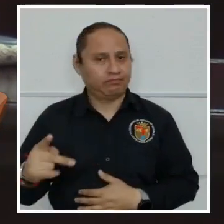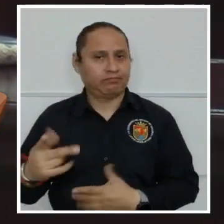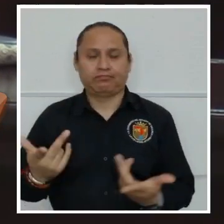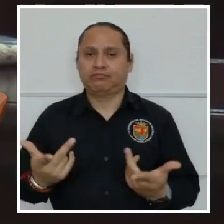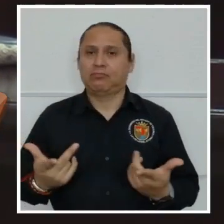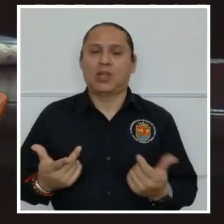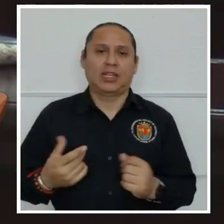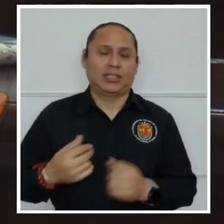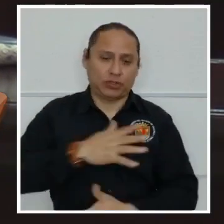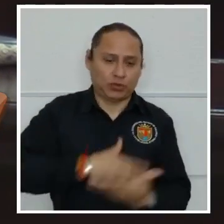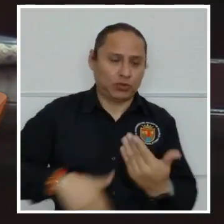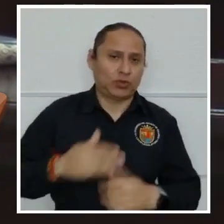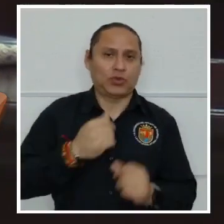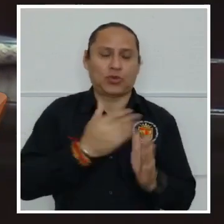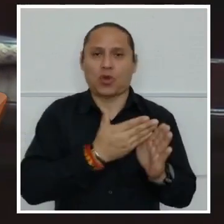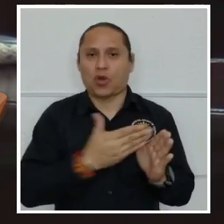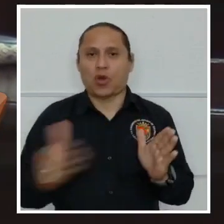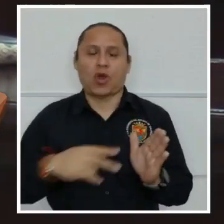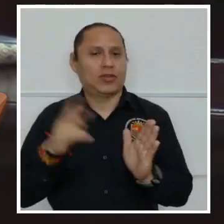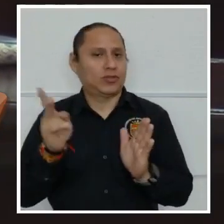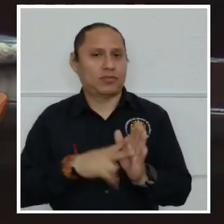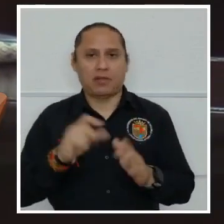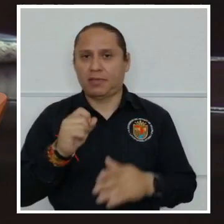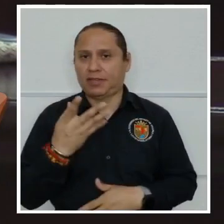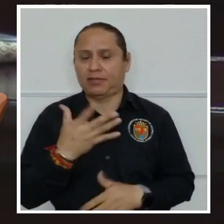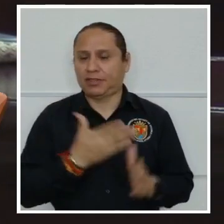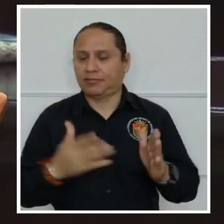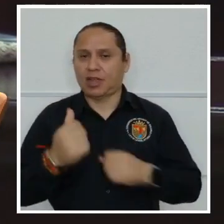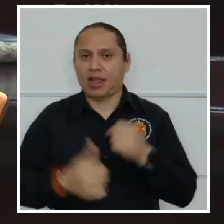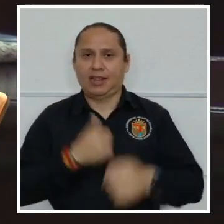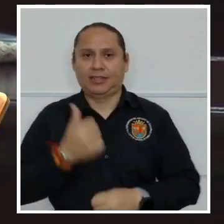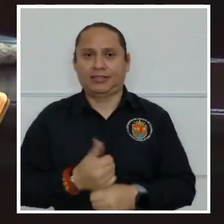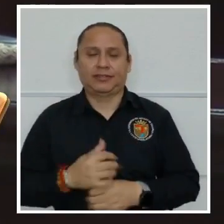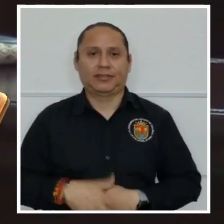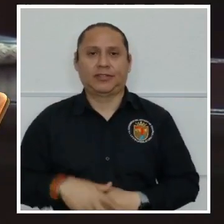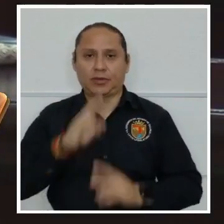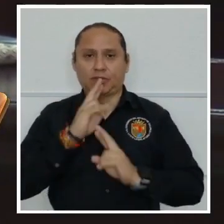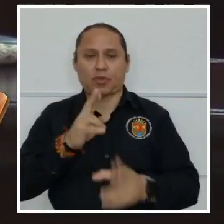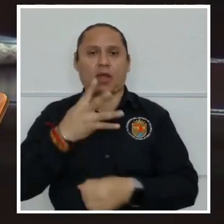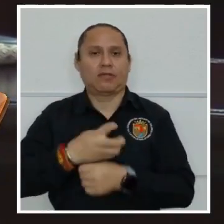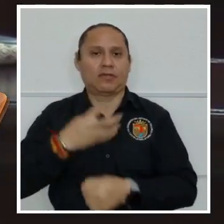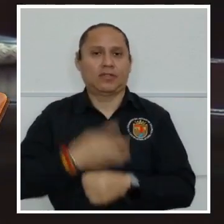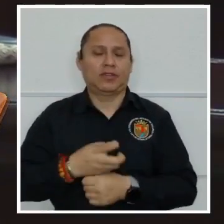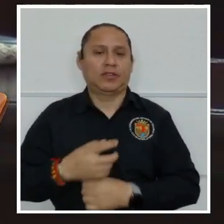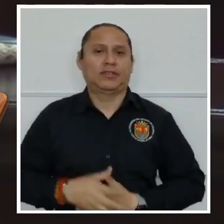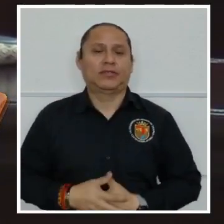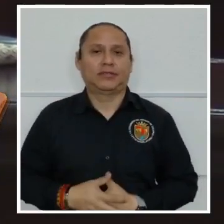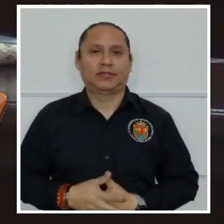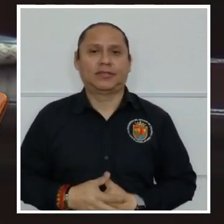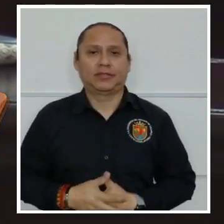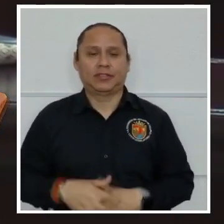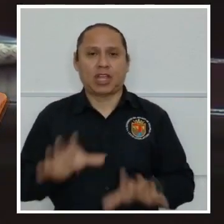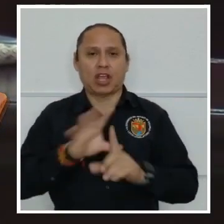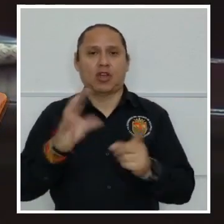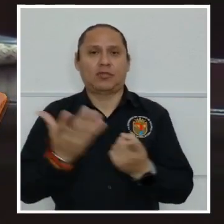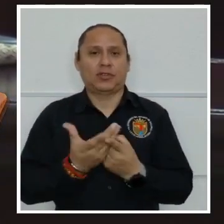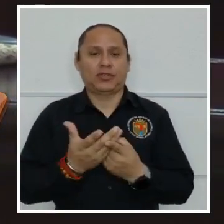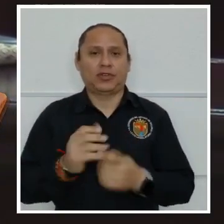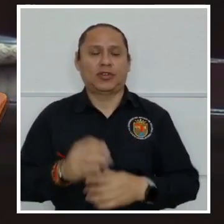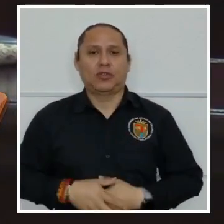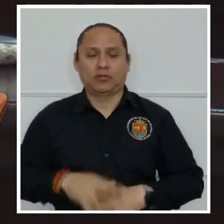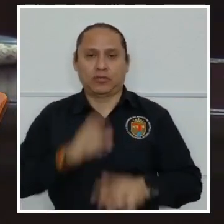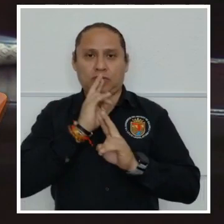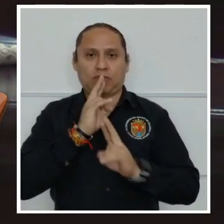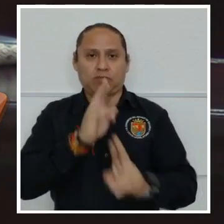inmobiliaria del ejercicio fiscal que corresponda. Resolutivo cuarto. Esta comisión